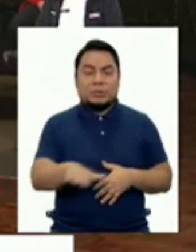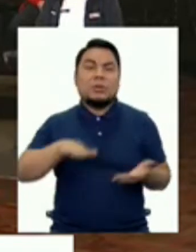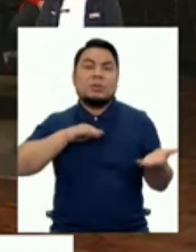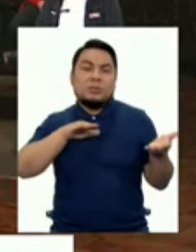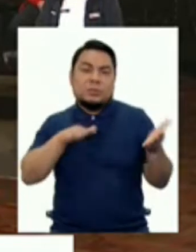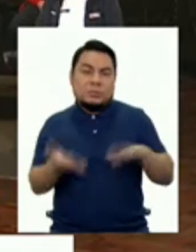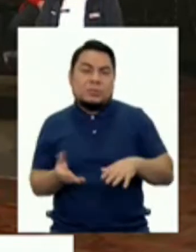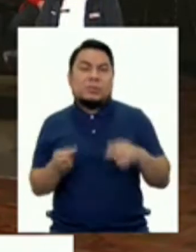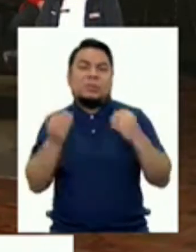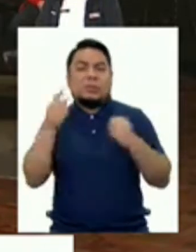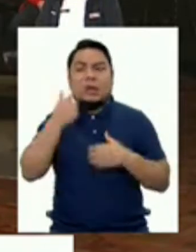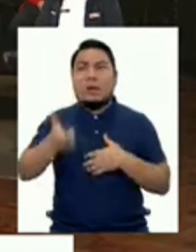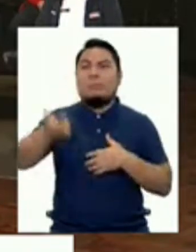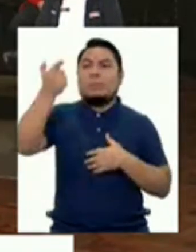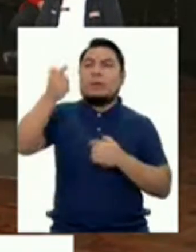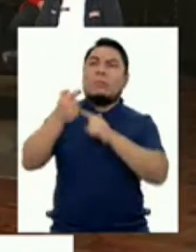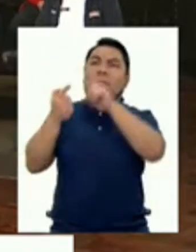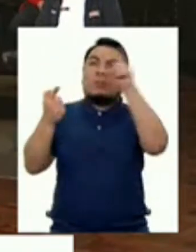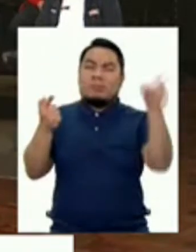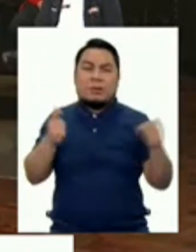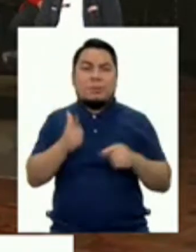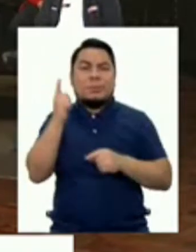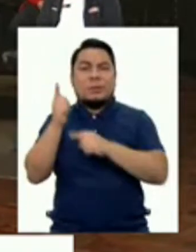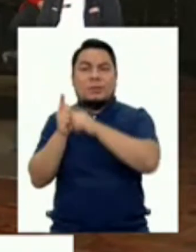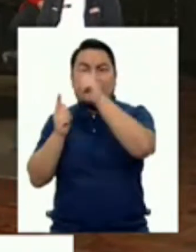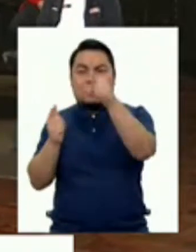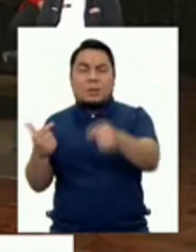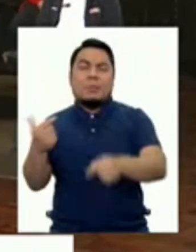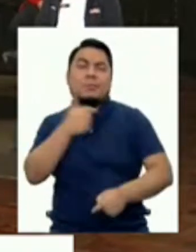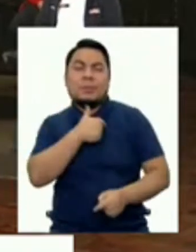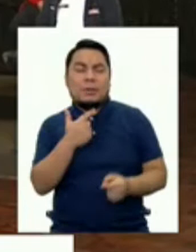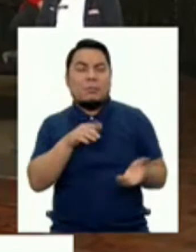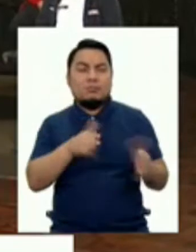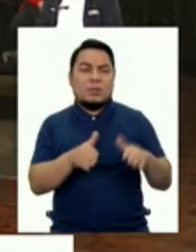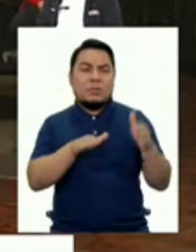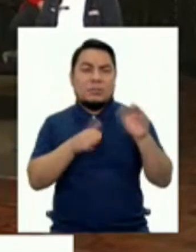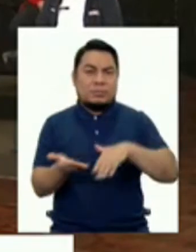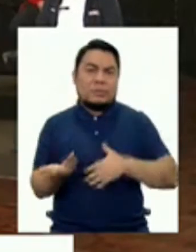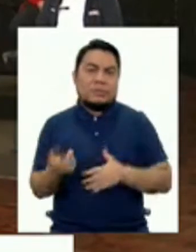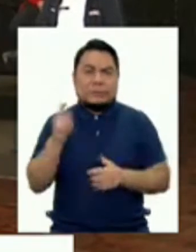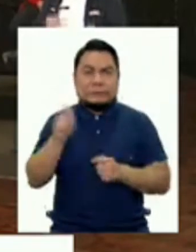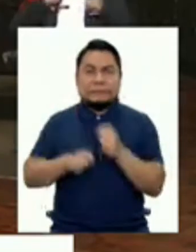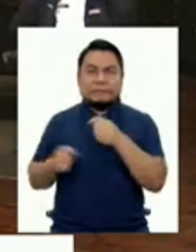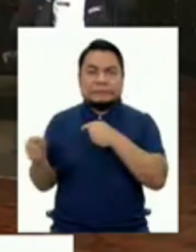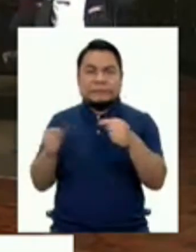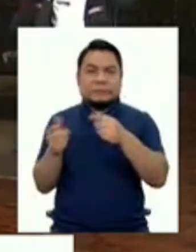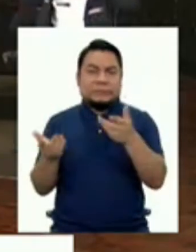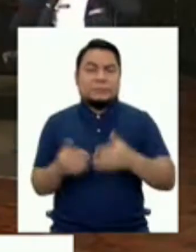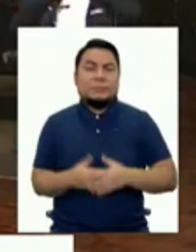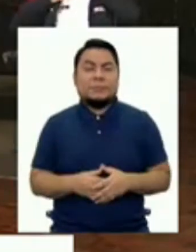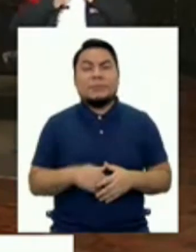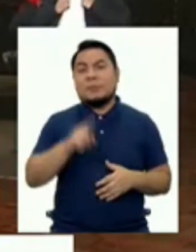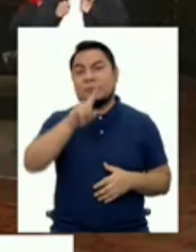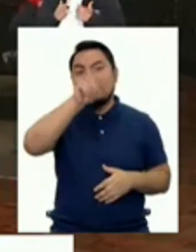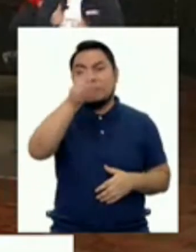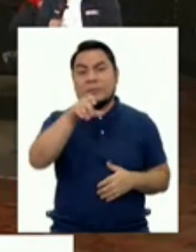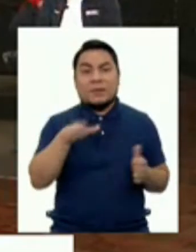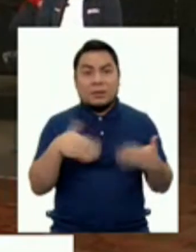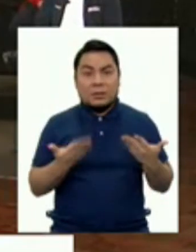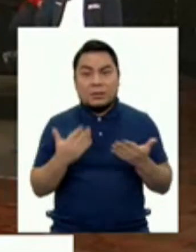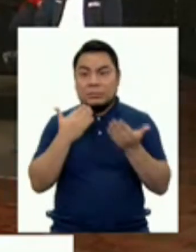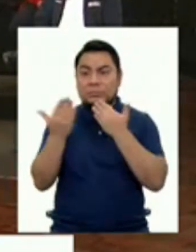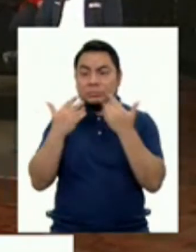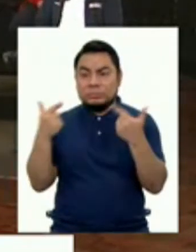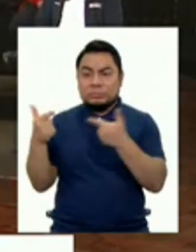a consecuencia de balas perdidas en ataques de bandas criminales en busca de venganza. ¿Existe alguna